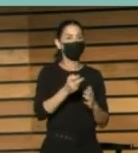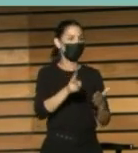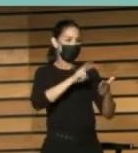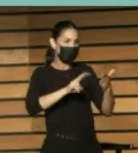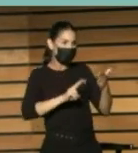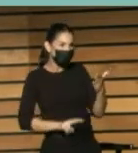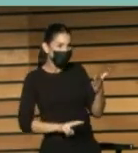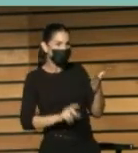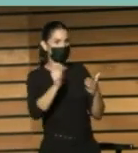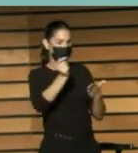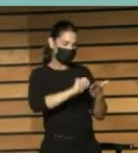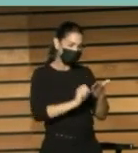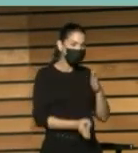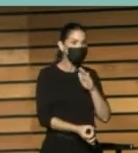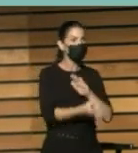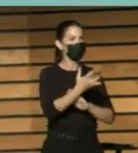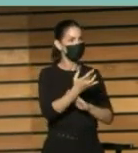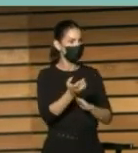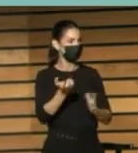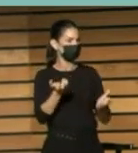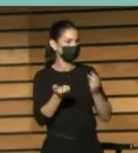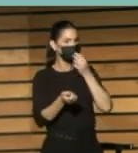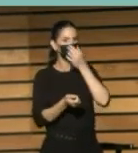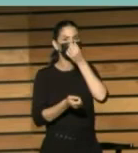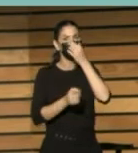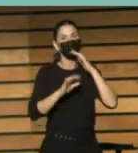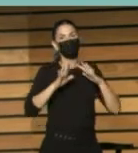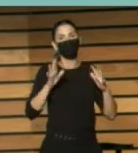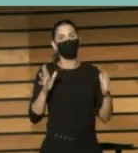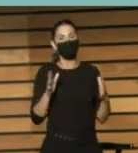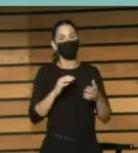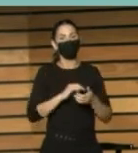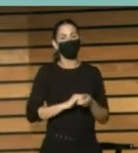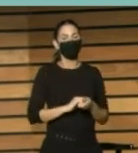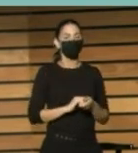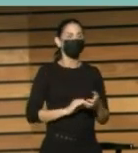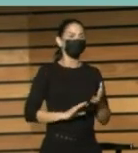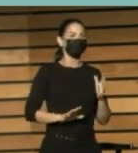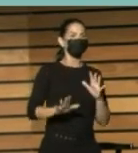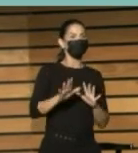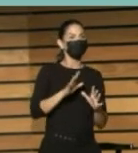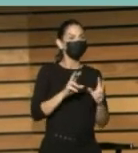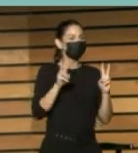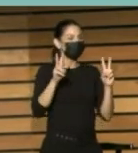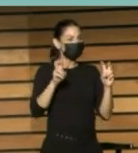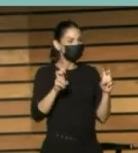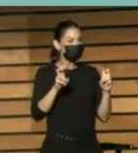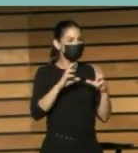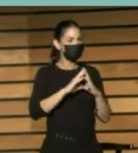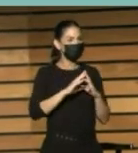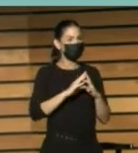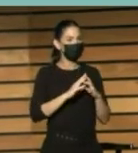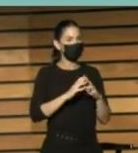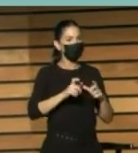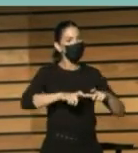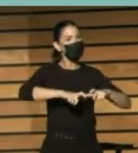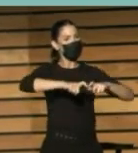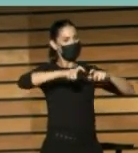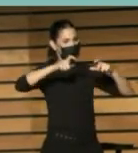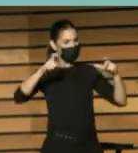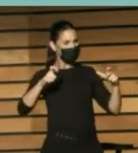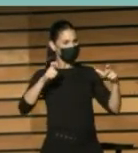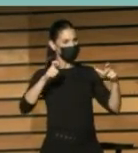ese reencuentro de los escritores, pero no habíamos tenido ese gran foro. Por supuesto, vosotros os